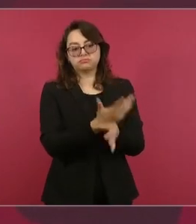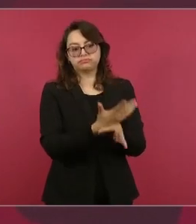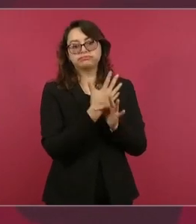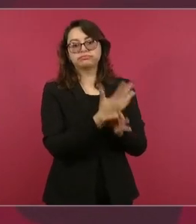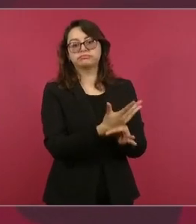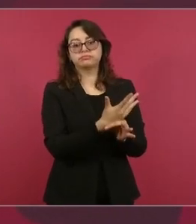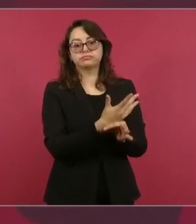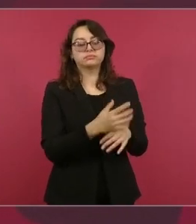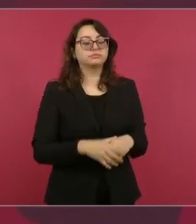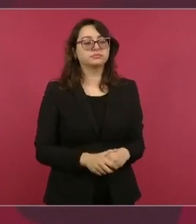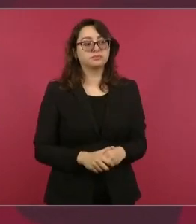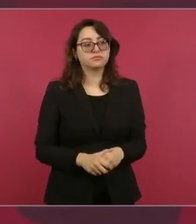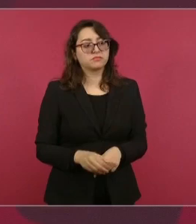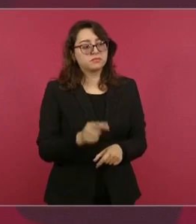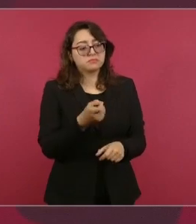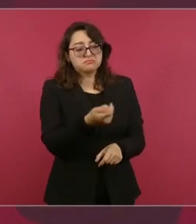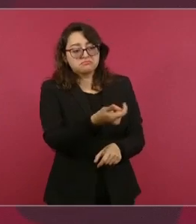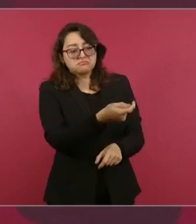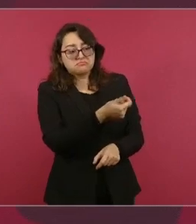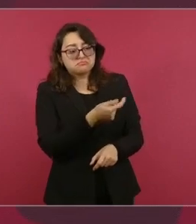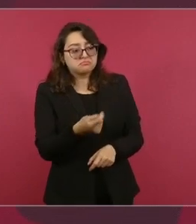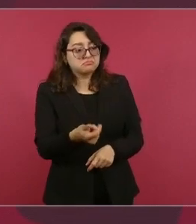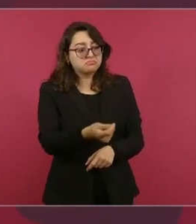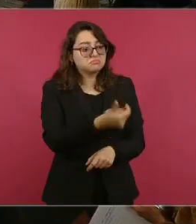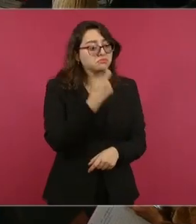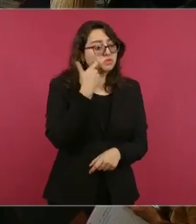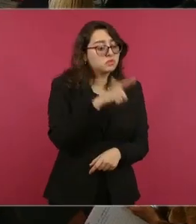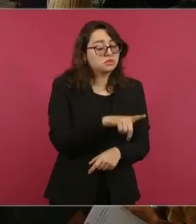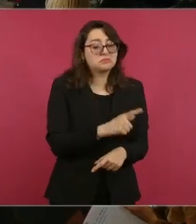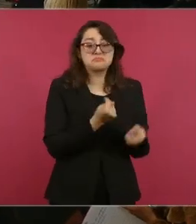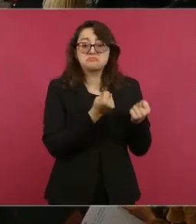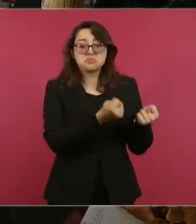público está por encima del interés particular.